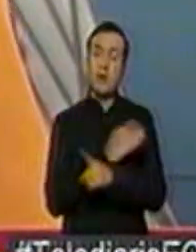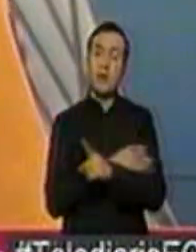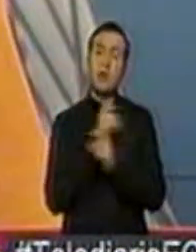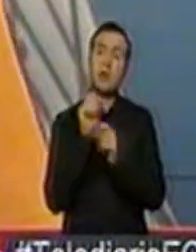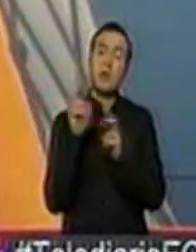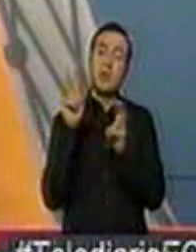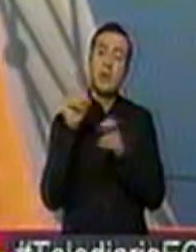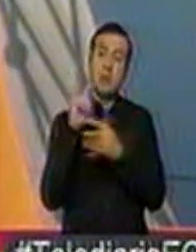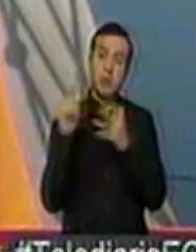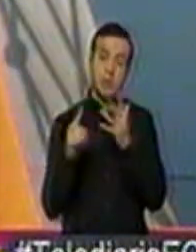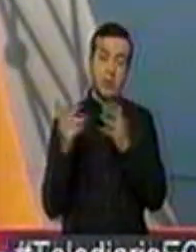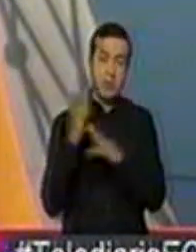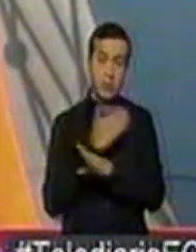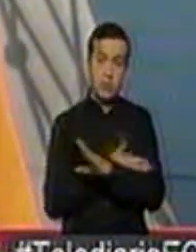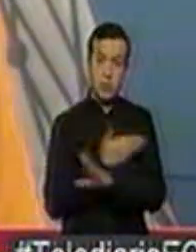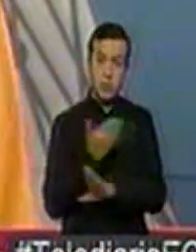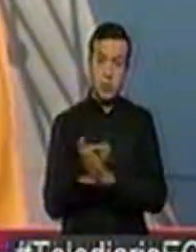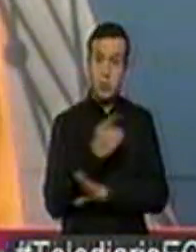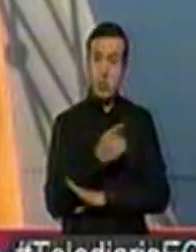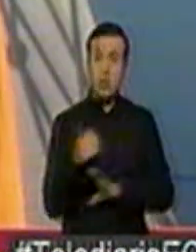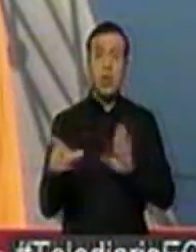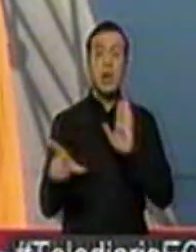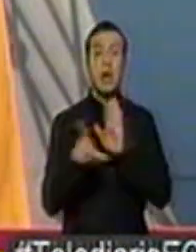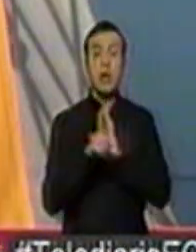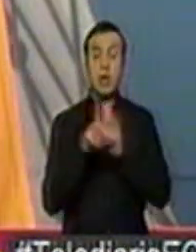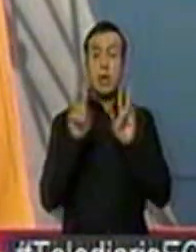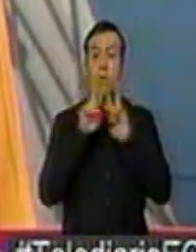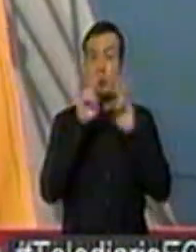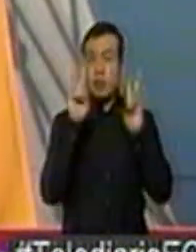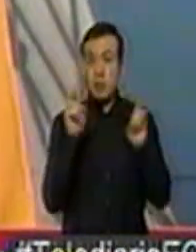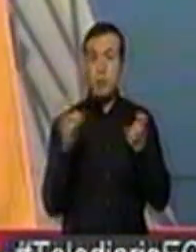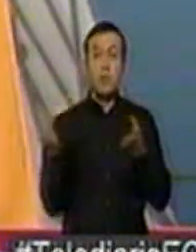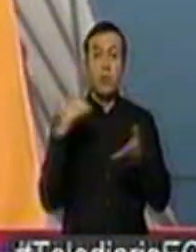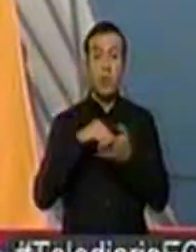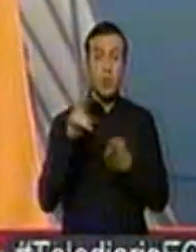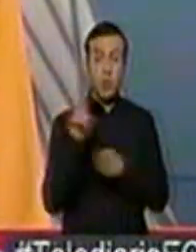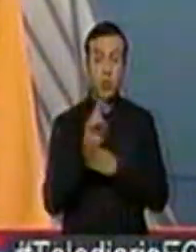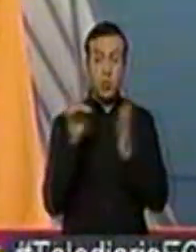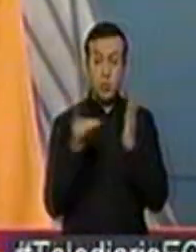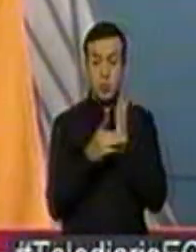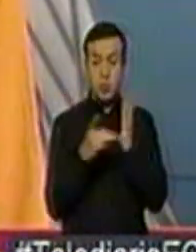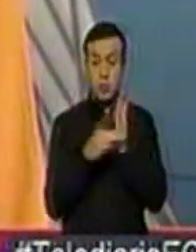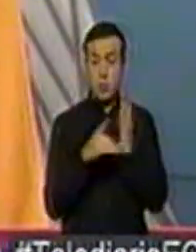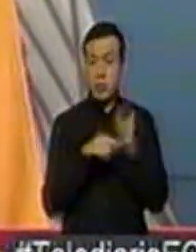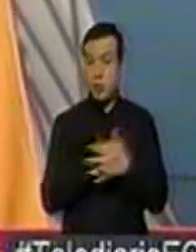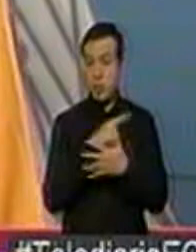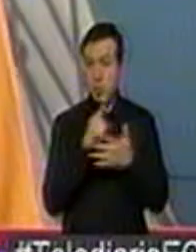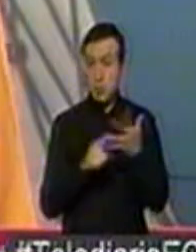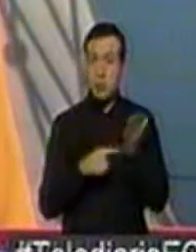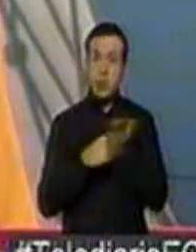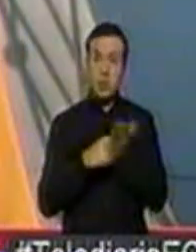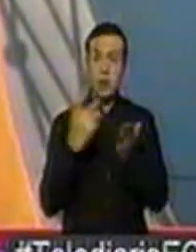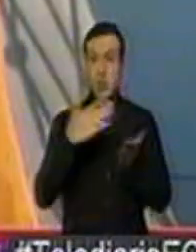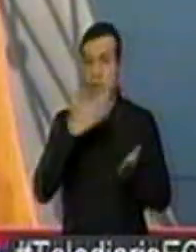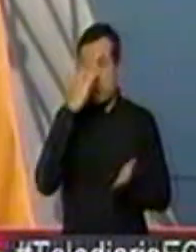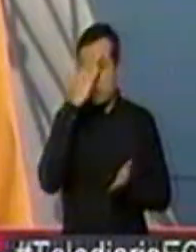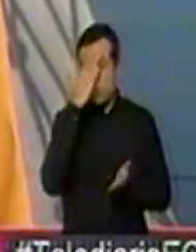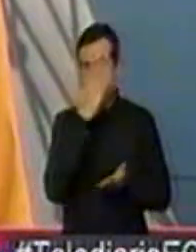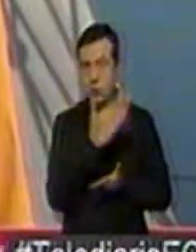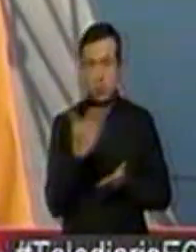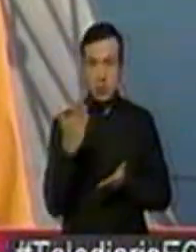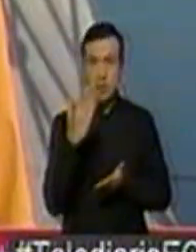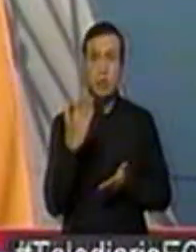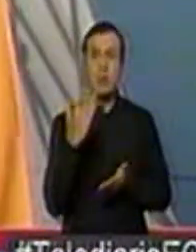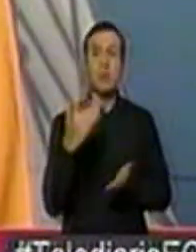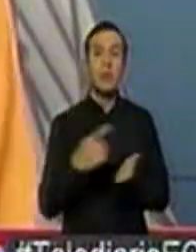tratar uno de los temas que habíamos planteado que es la ley para la racionalización reutilización y reciclaje de plásticos que también entendemos pues deberá ser